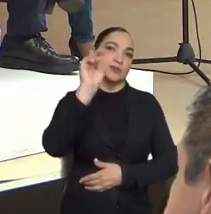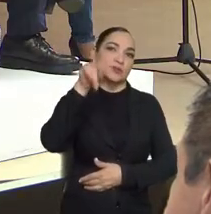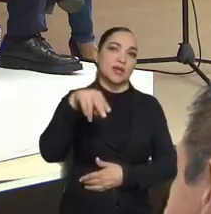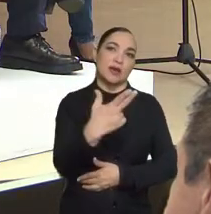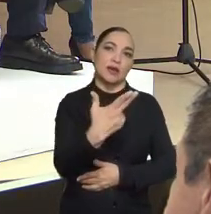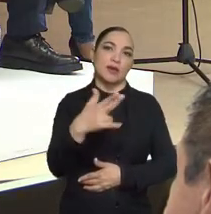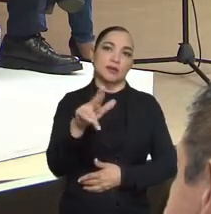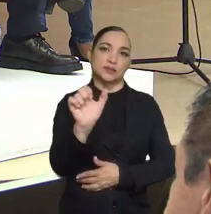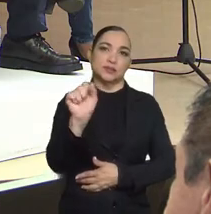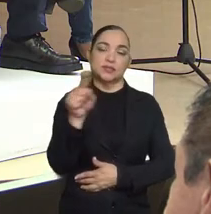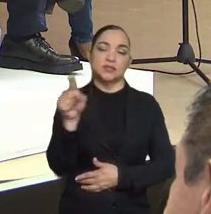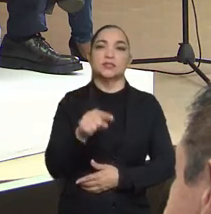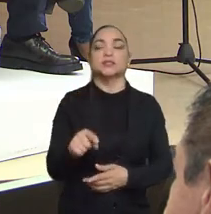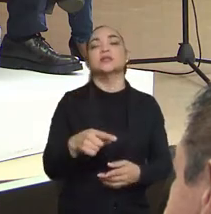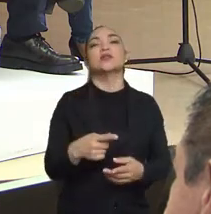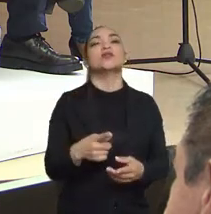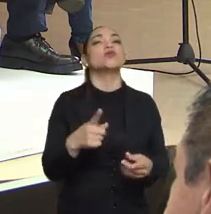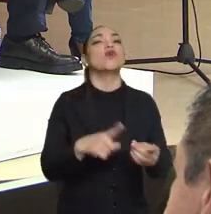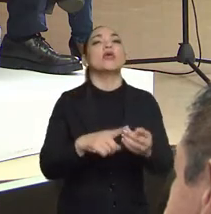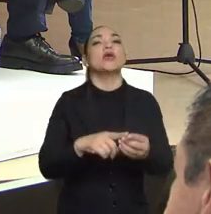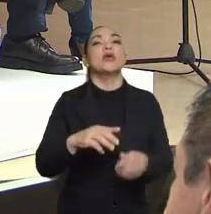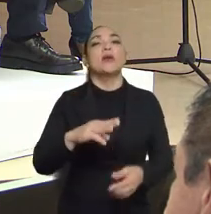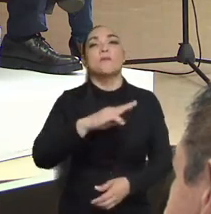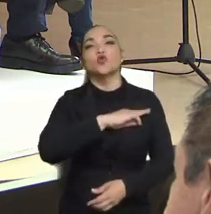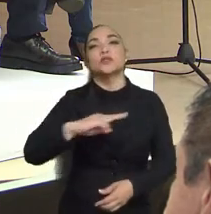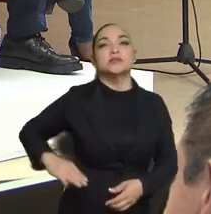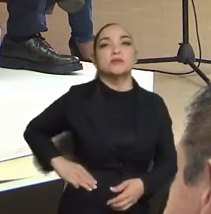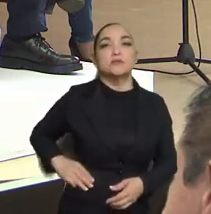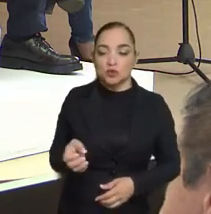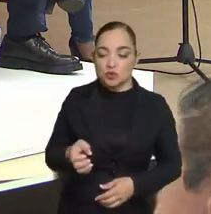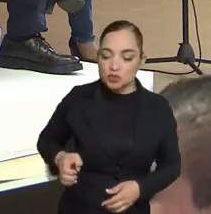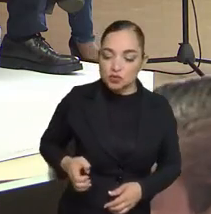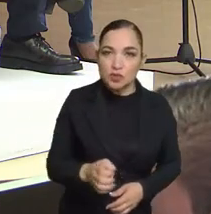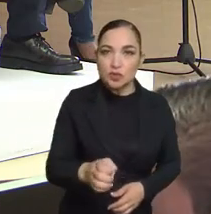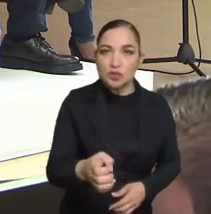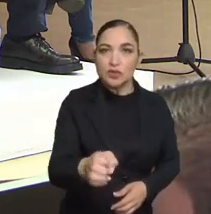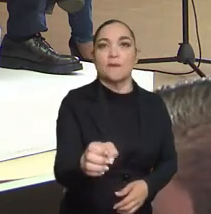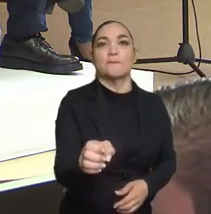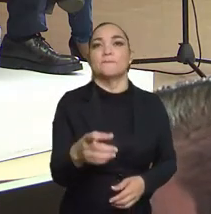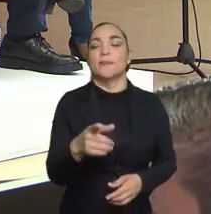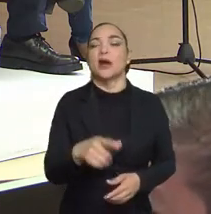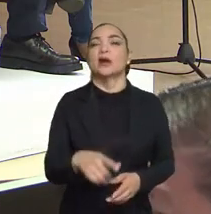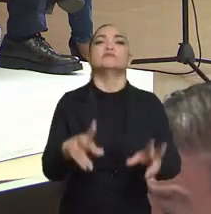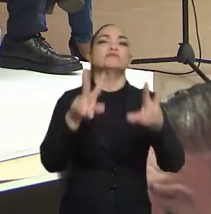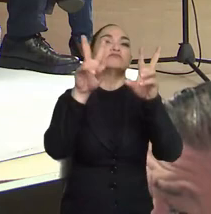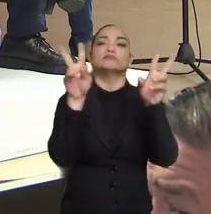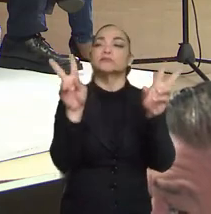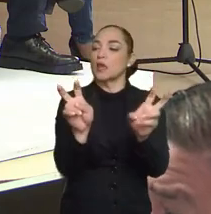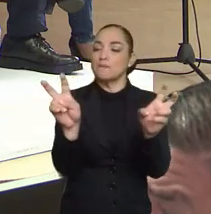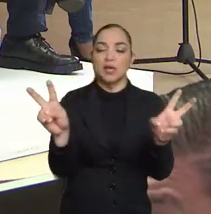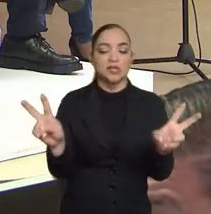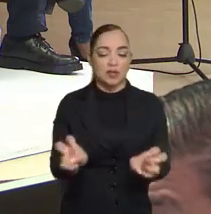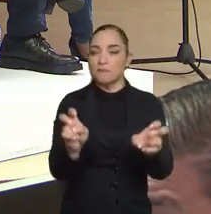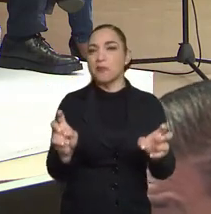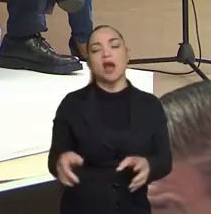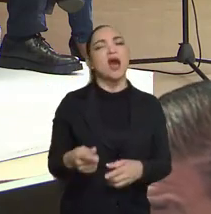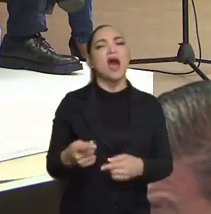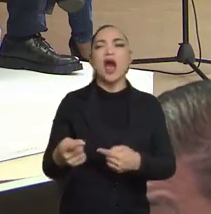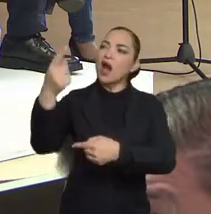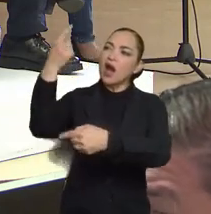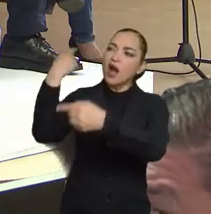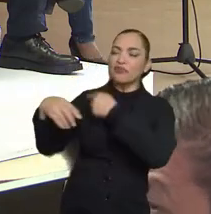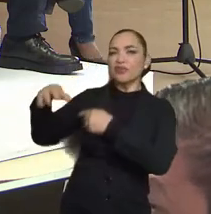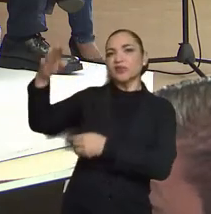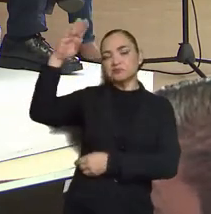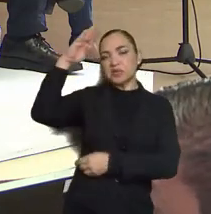de Escuinapa, que tiene, digo que son temas que antes se pensaba que pudieran ser solamente atendidos por